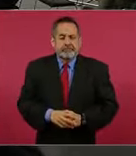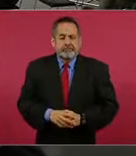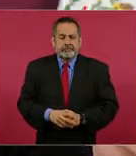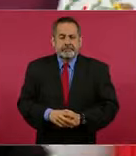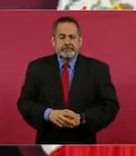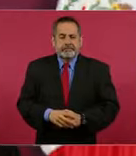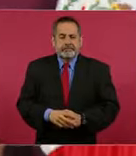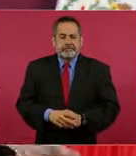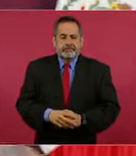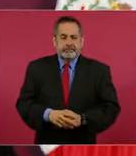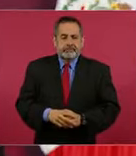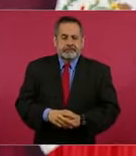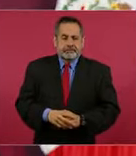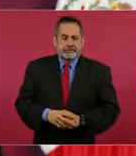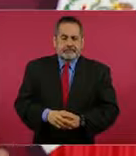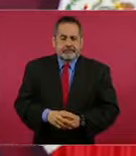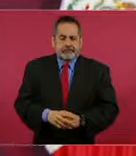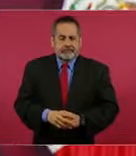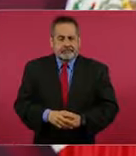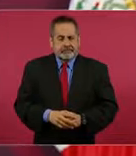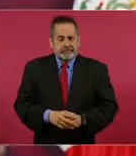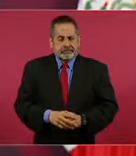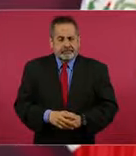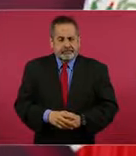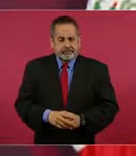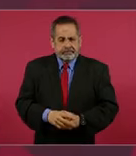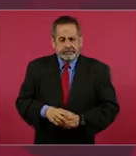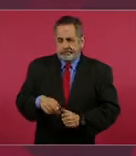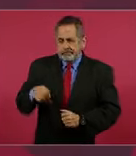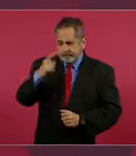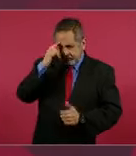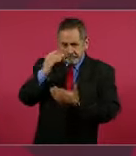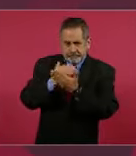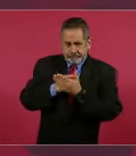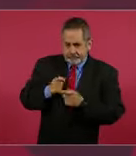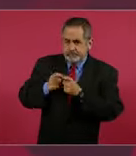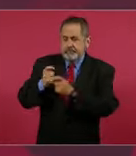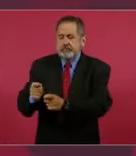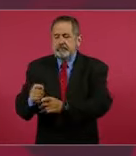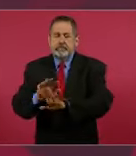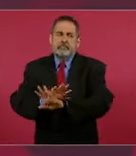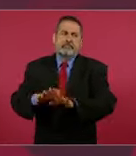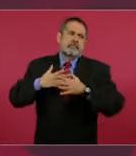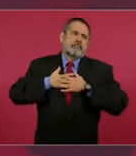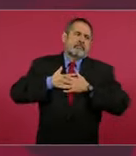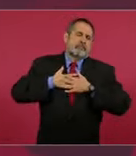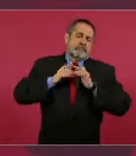me va no solo a alivianar la carga, me va a quitar la carga.